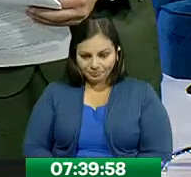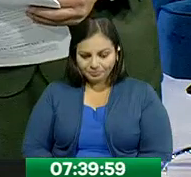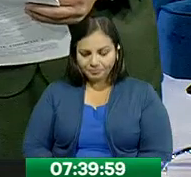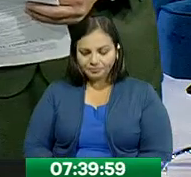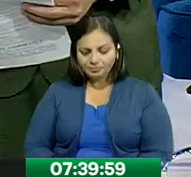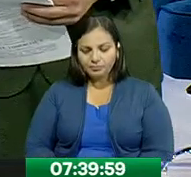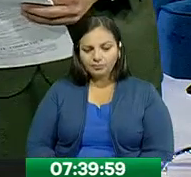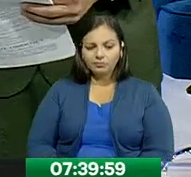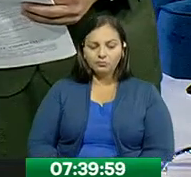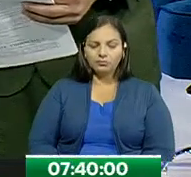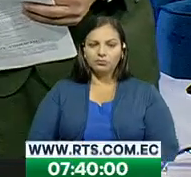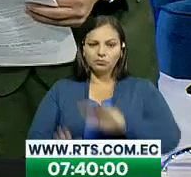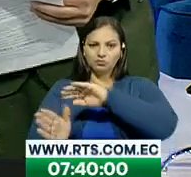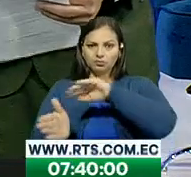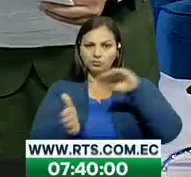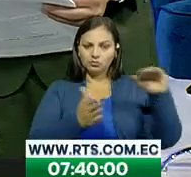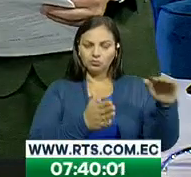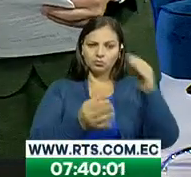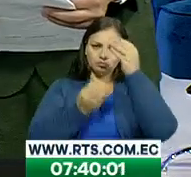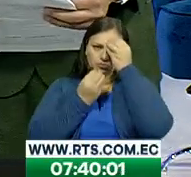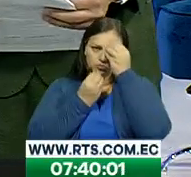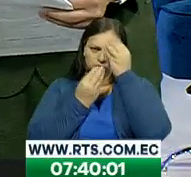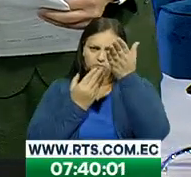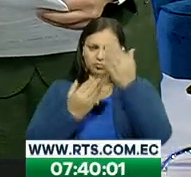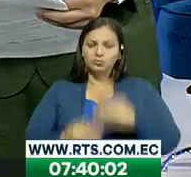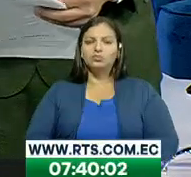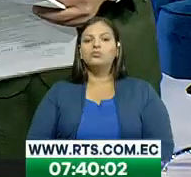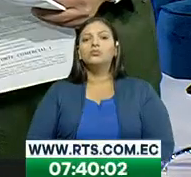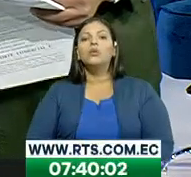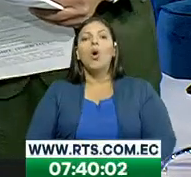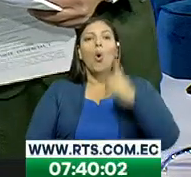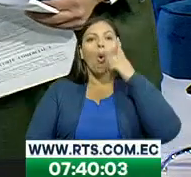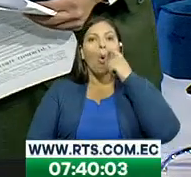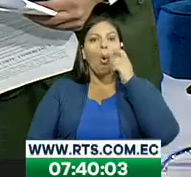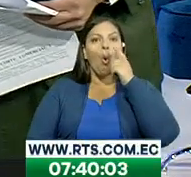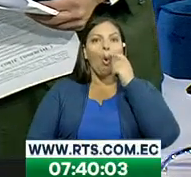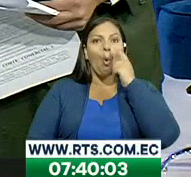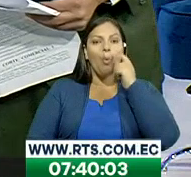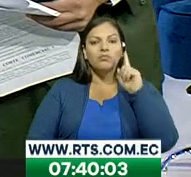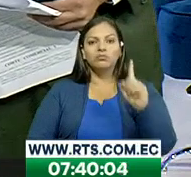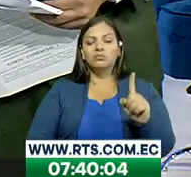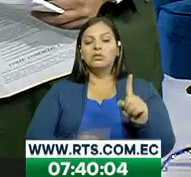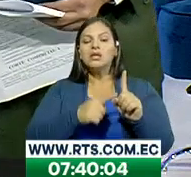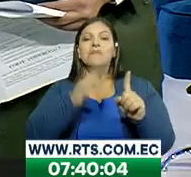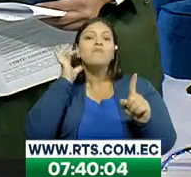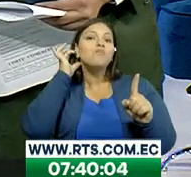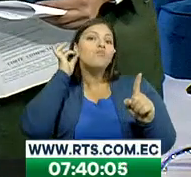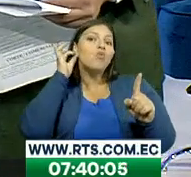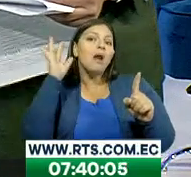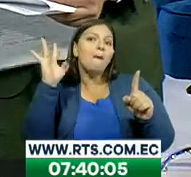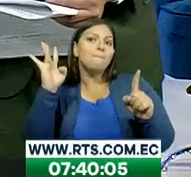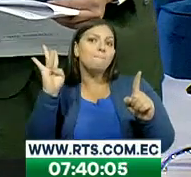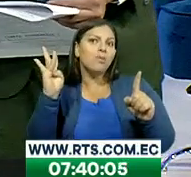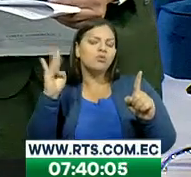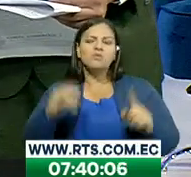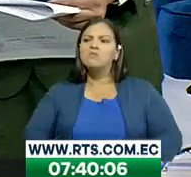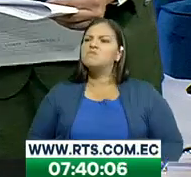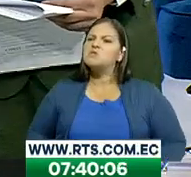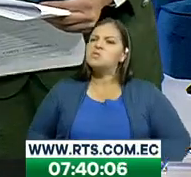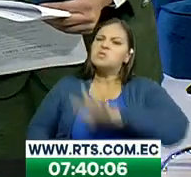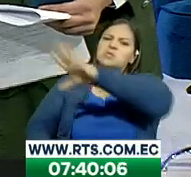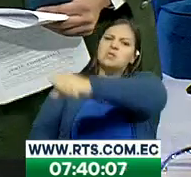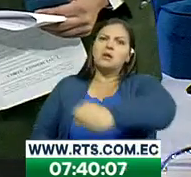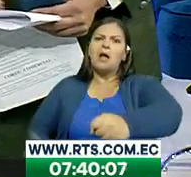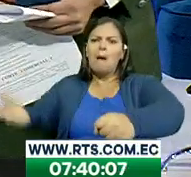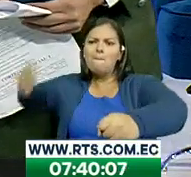en la policía aisló a un menor de 12 años acusado de asesinar con una puñalada a su padre esto en el sur de la ciudad de